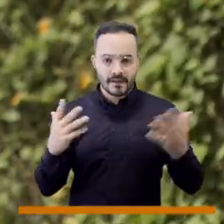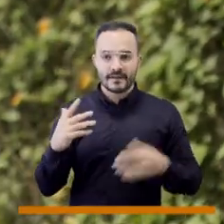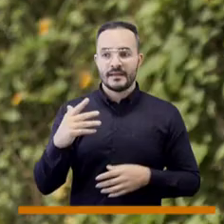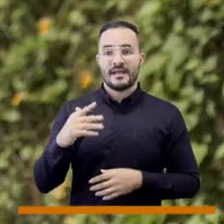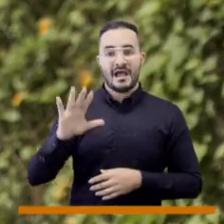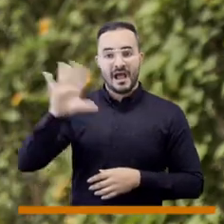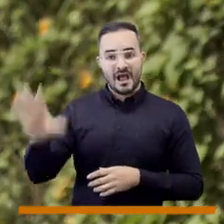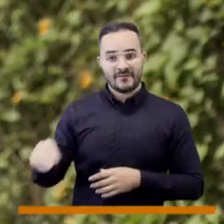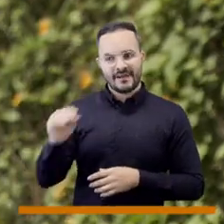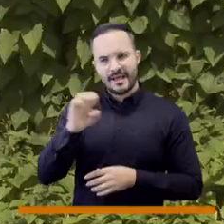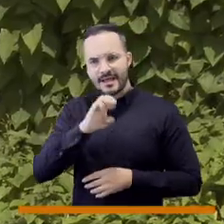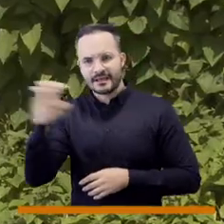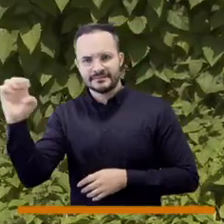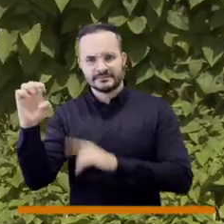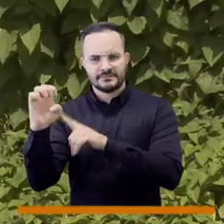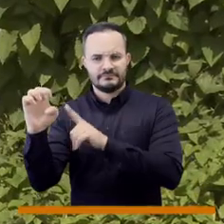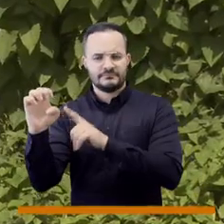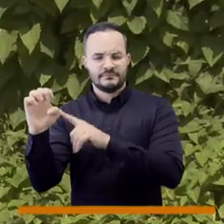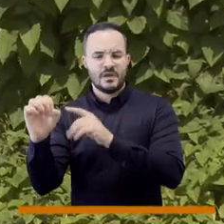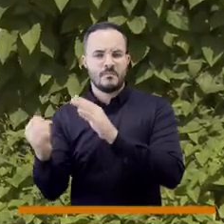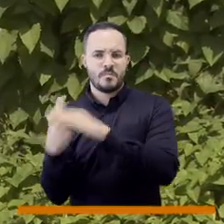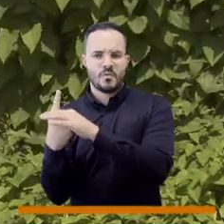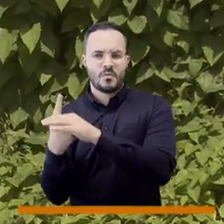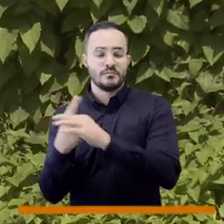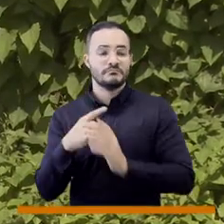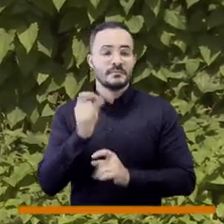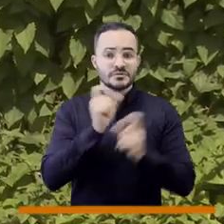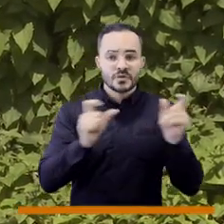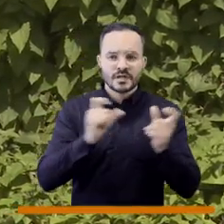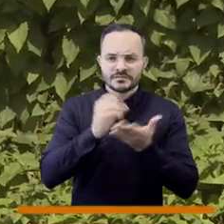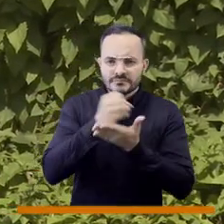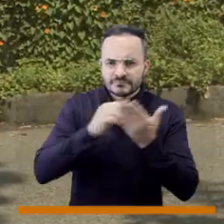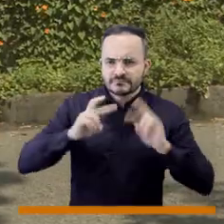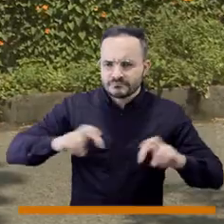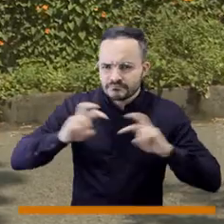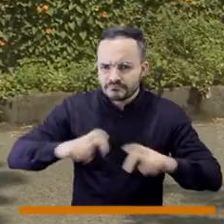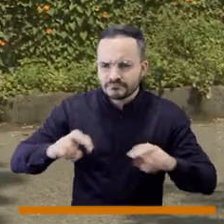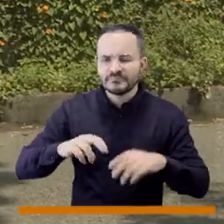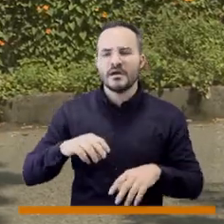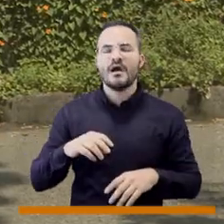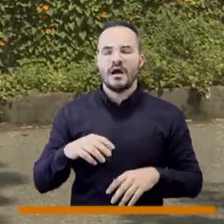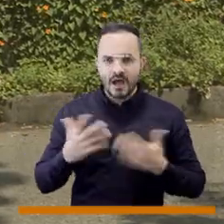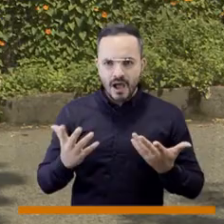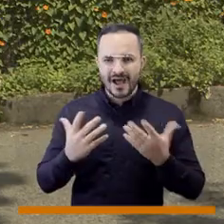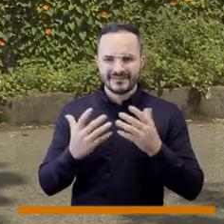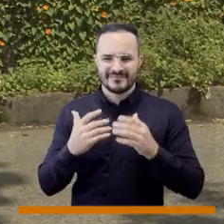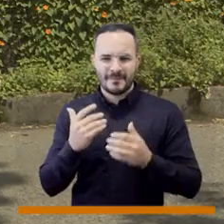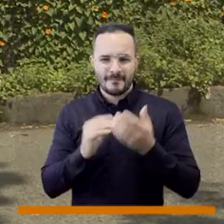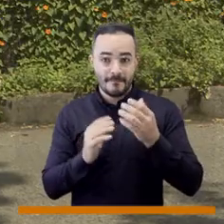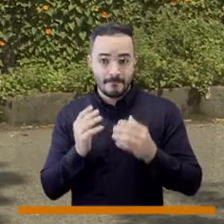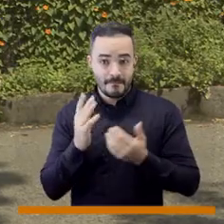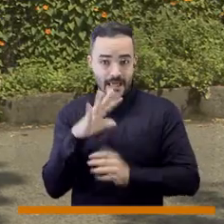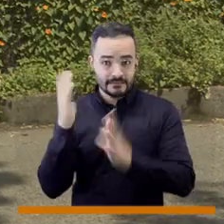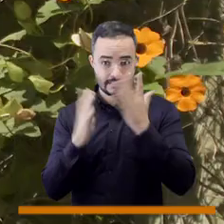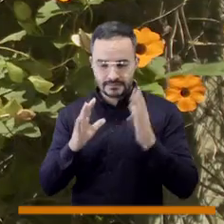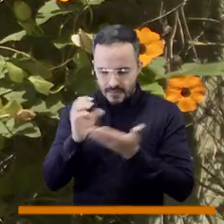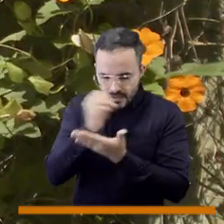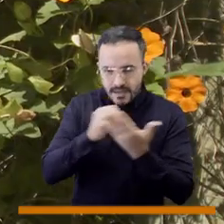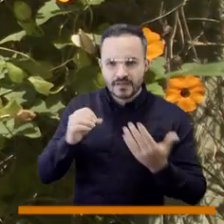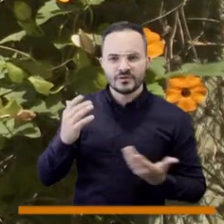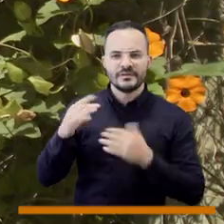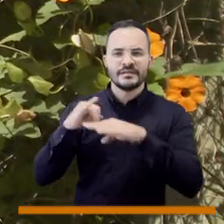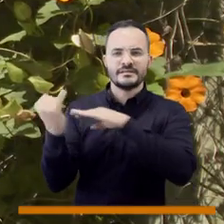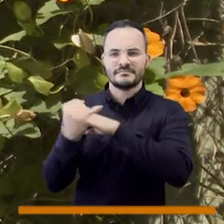del continente africano muchos botánicos lo identificaron en la isla Mauricio y Madagascar más o menos